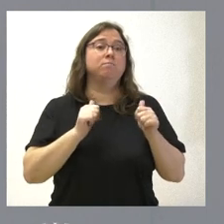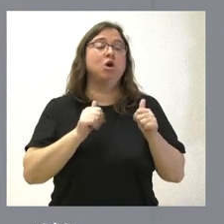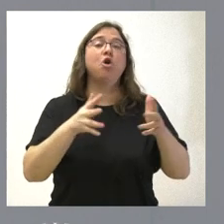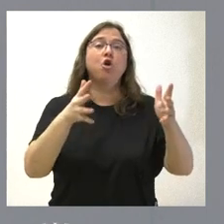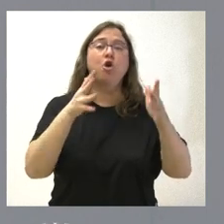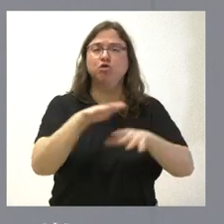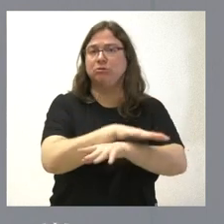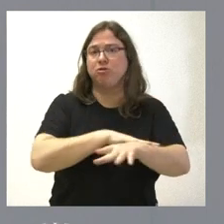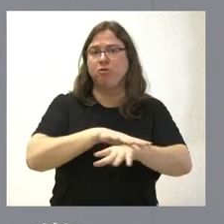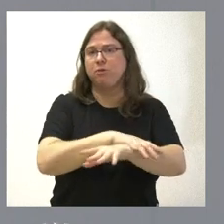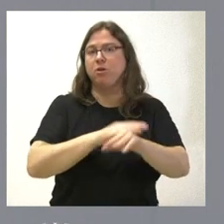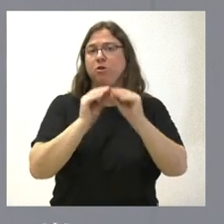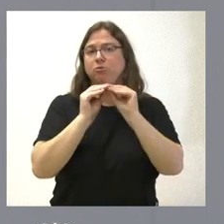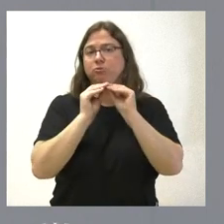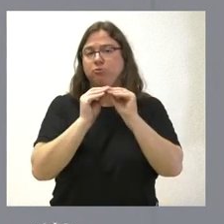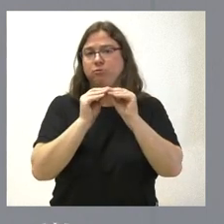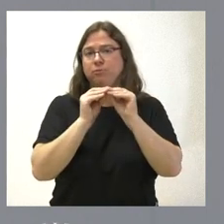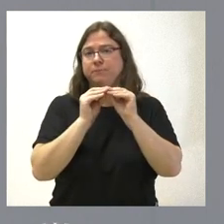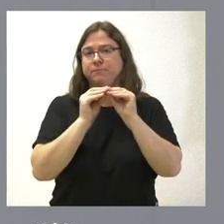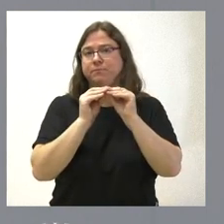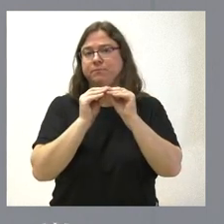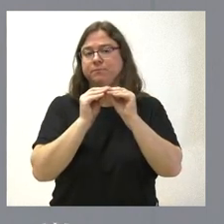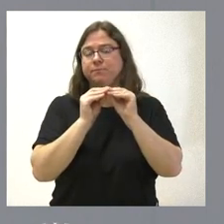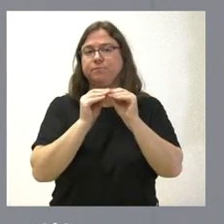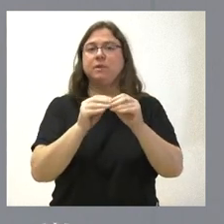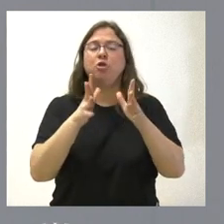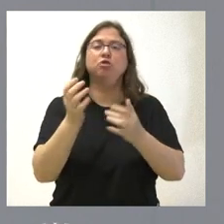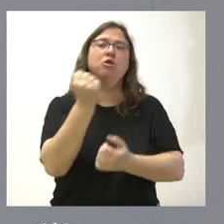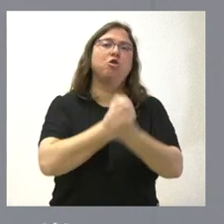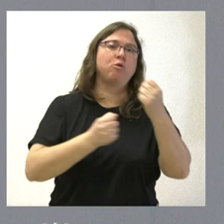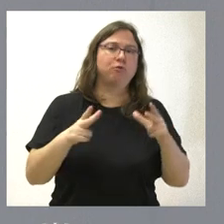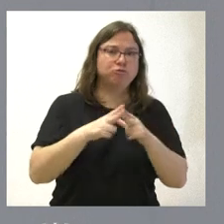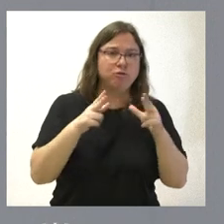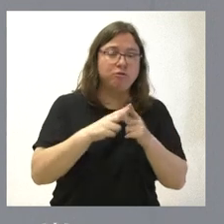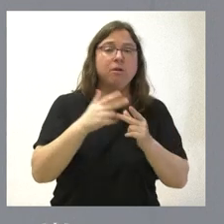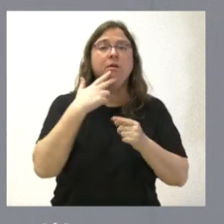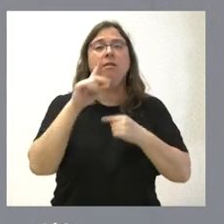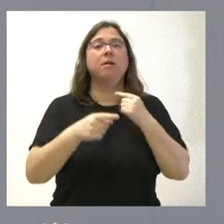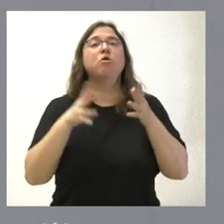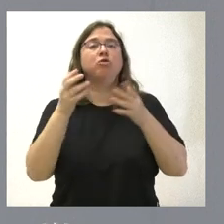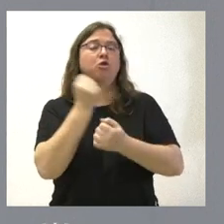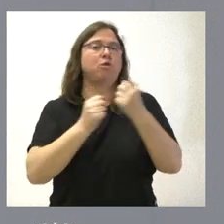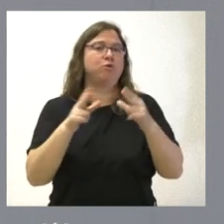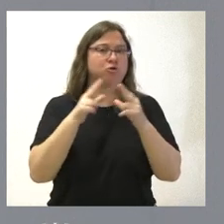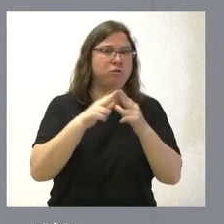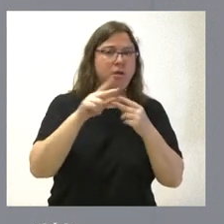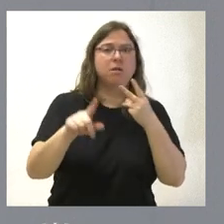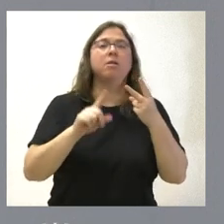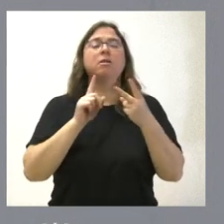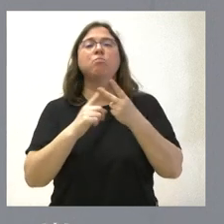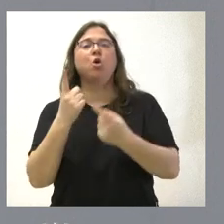gobierno para su informe al consejo económico y social en cuanto tuvimos el informe del Consejo econmico social lamos al consejo